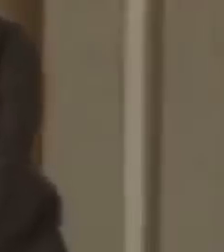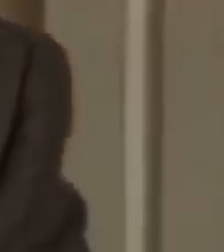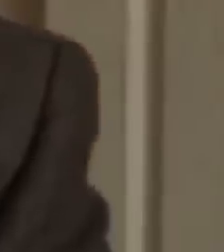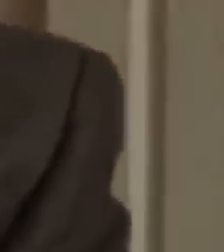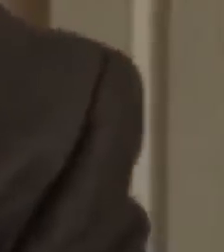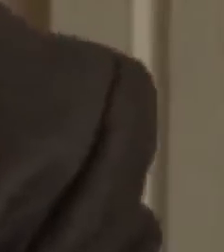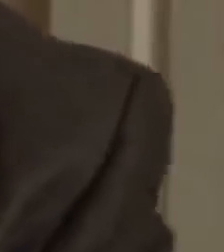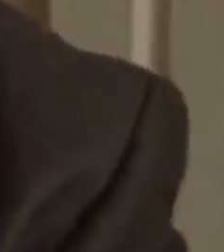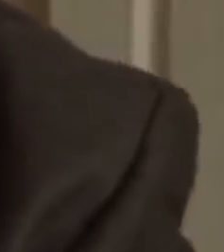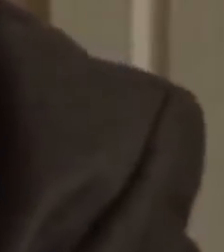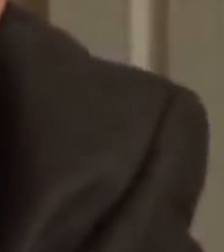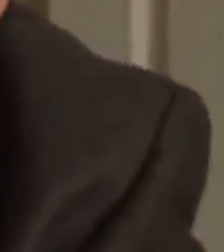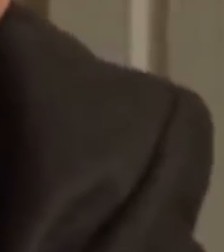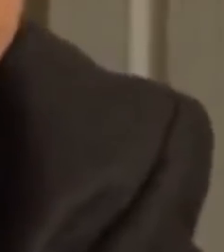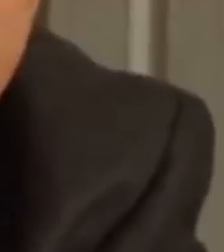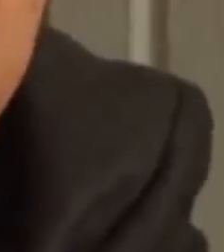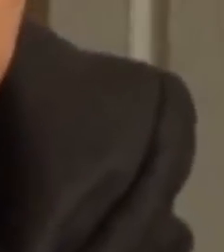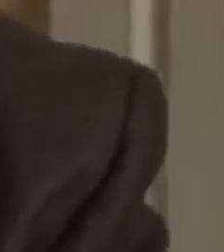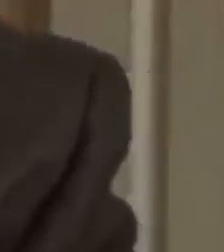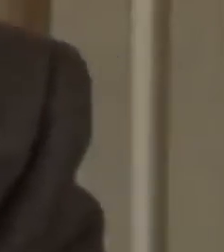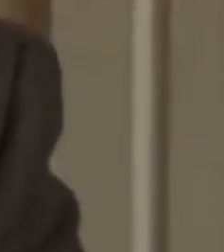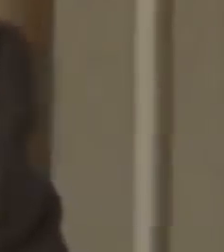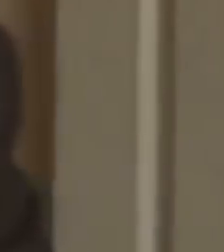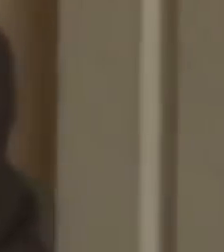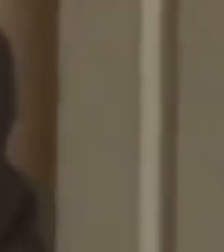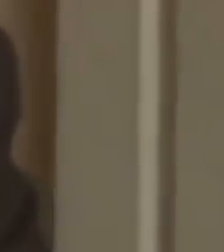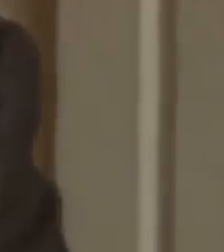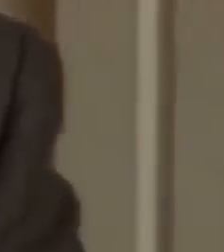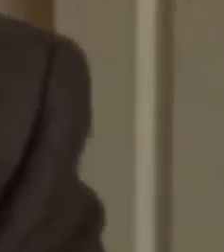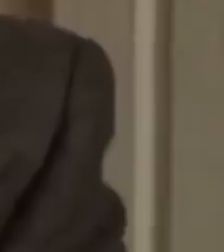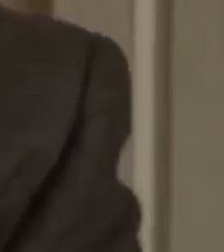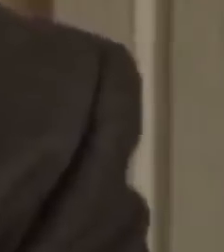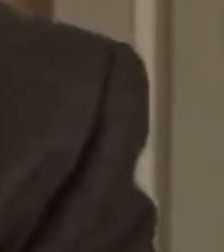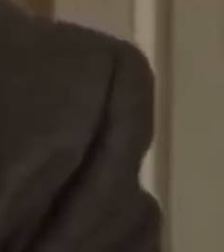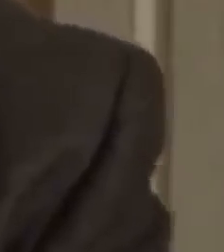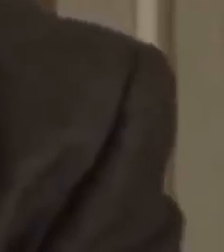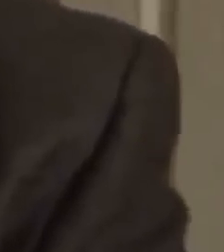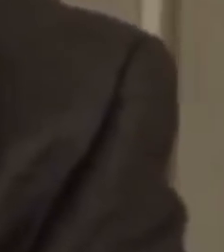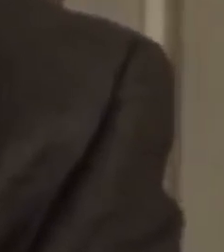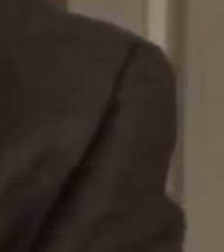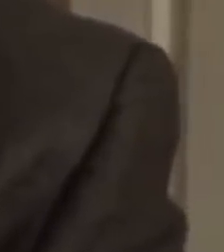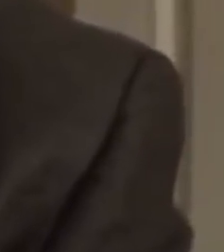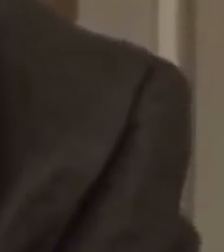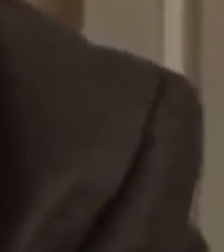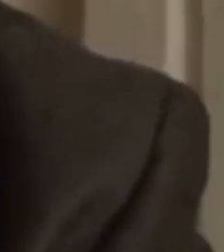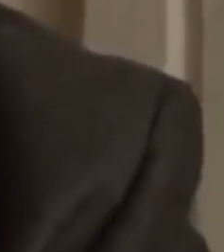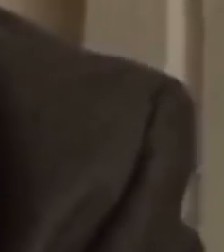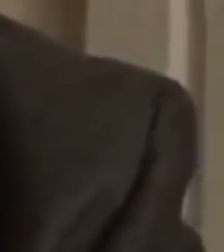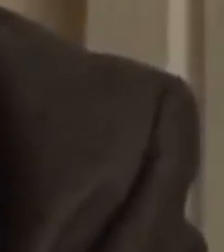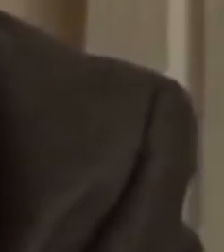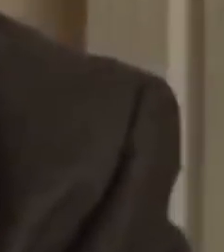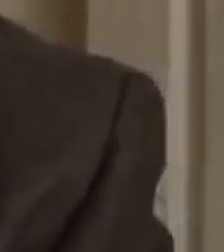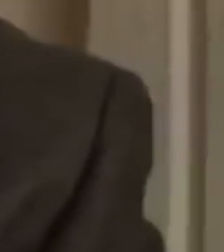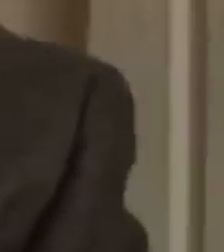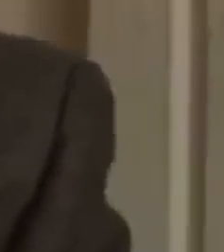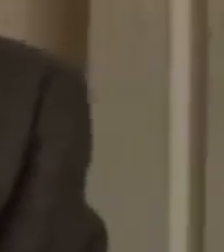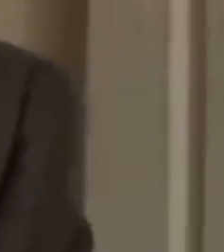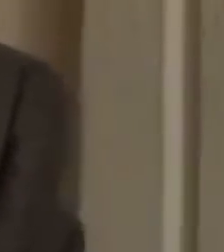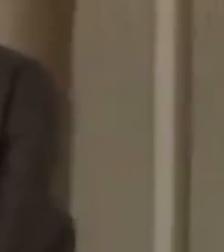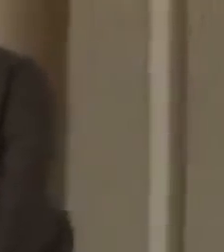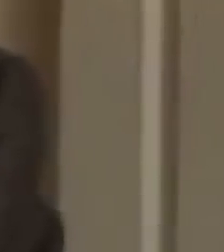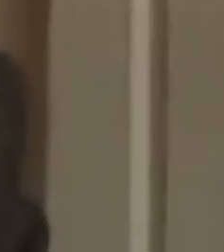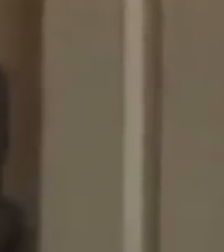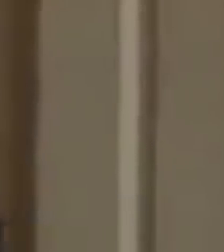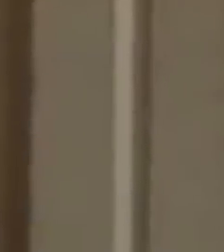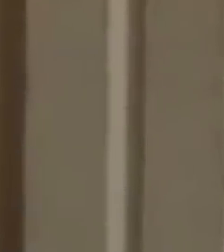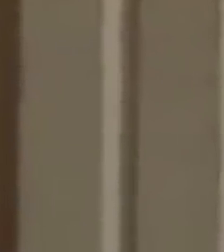su vida ese intercambio y ese su acompañamiento en la producción de tesis, por ejemplo, en